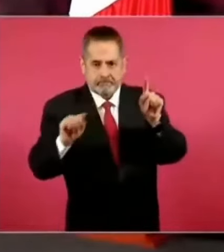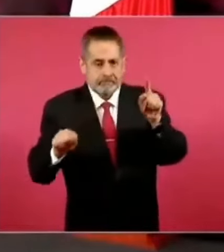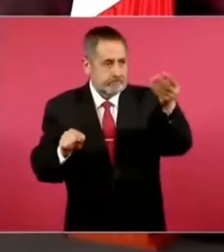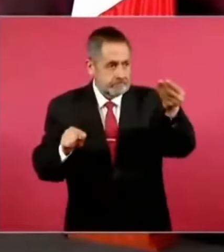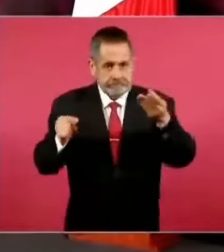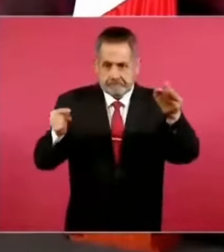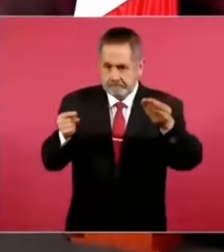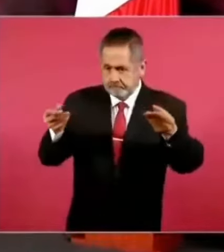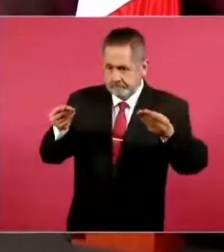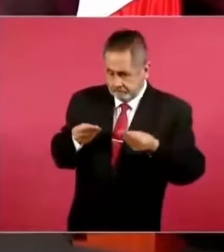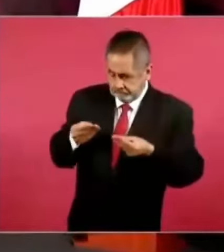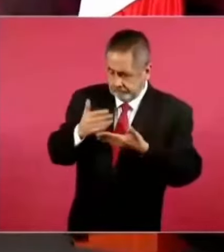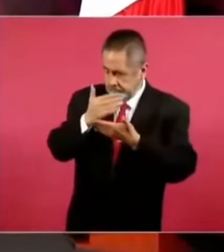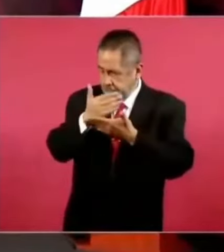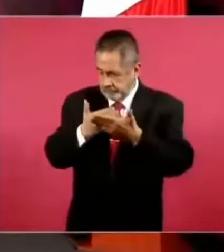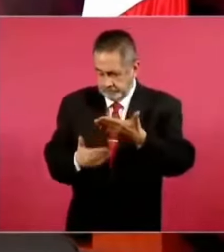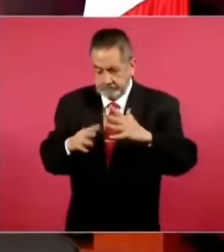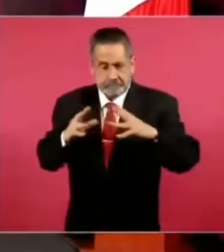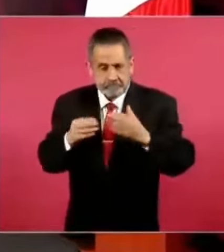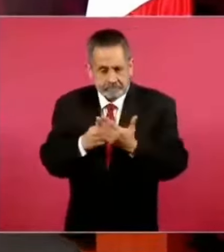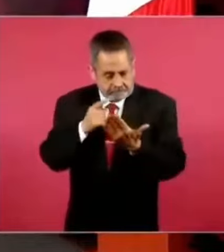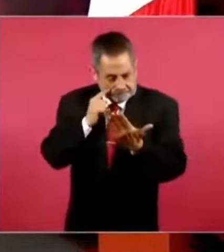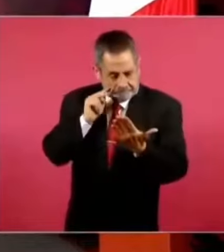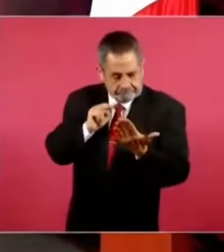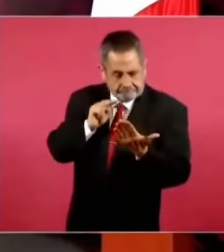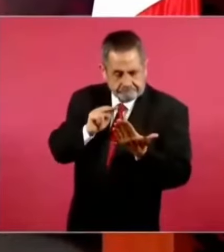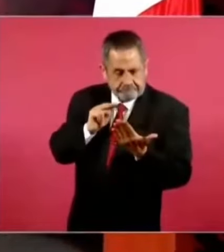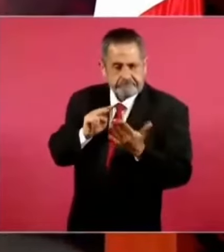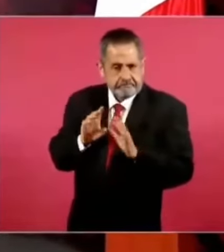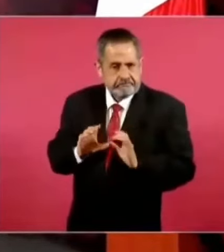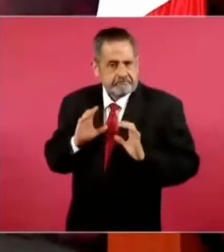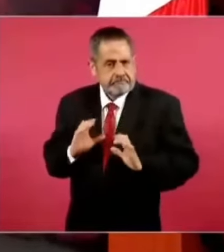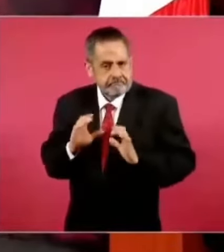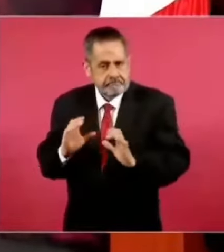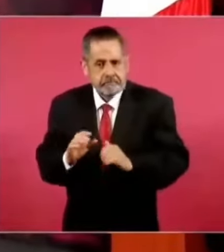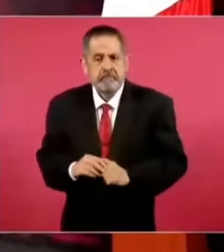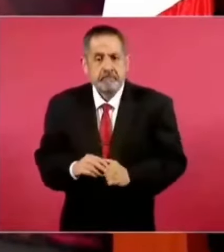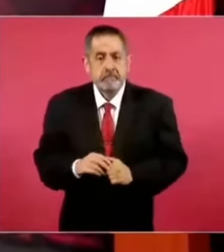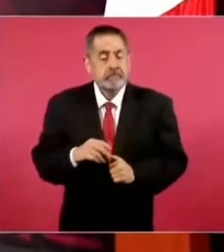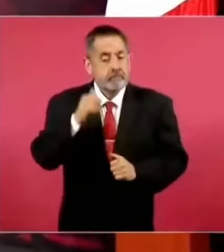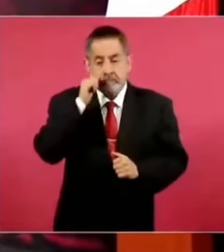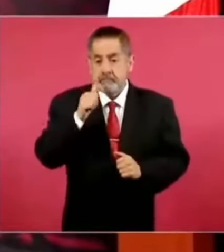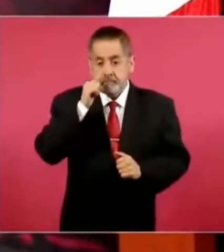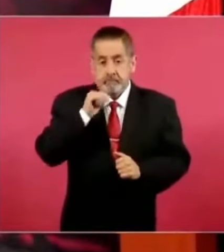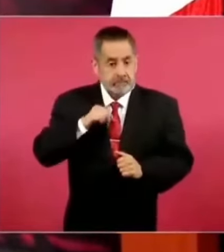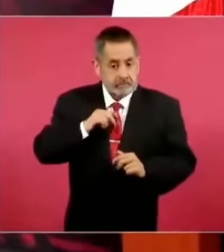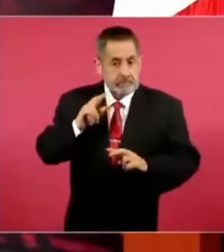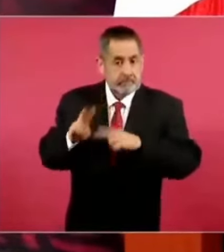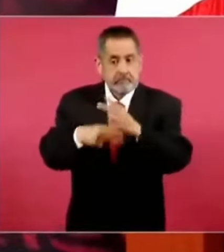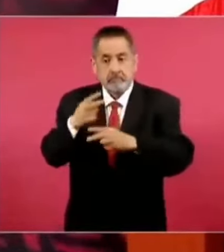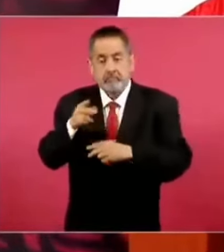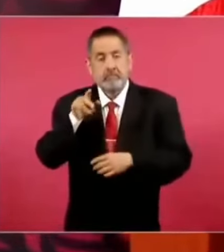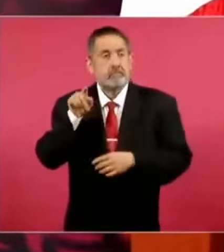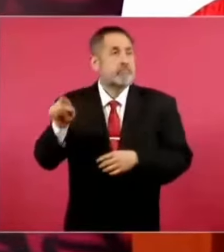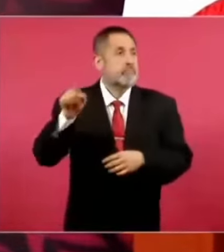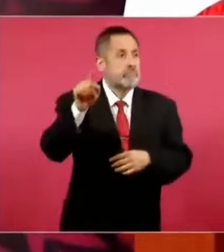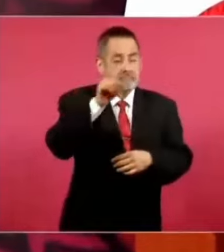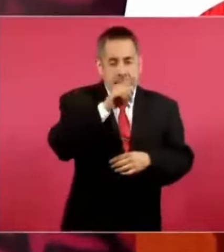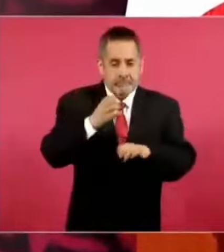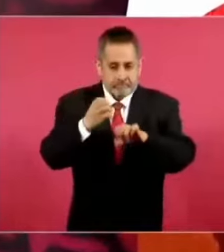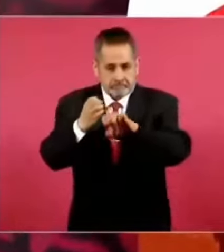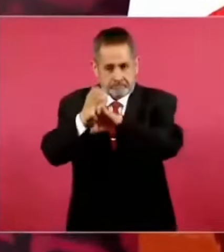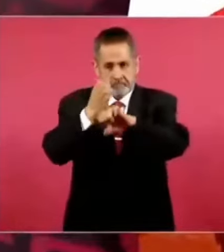Tenemos datos de todas las fiscalías, estamos muy pendientes. Yo cada vez que voy a un estado estoy preguntando a